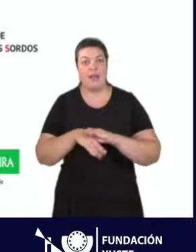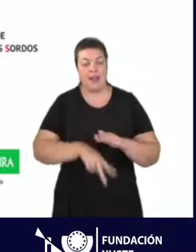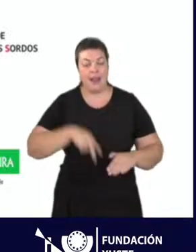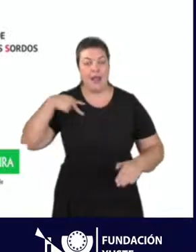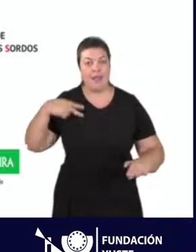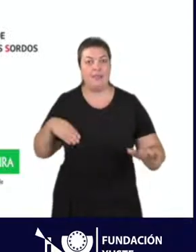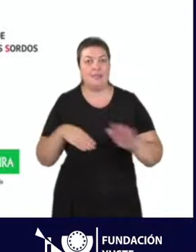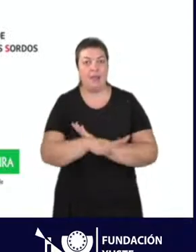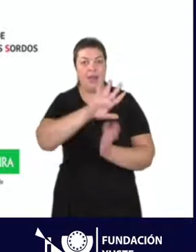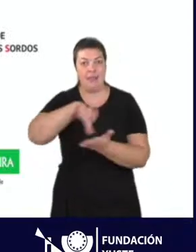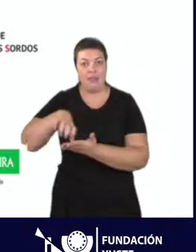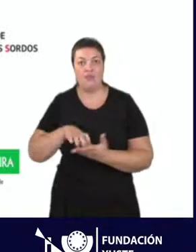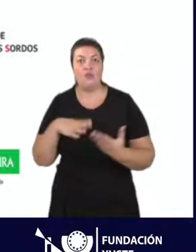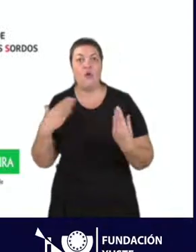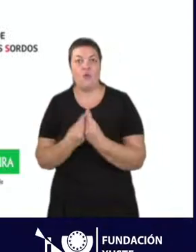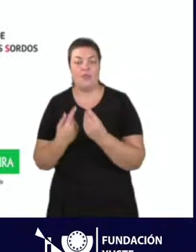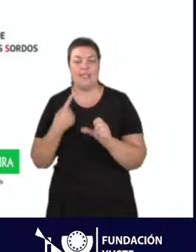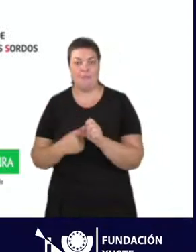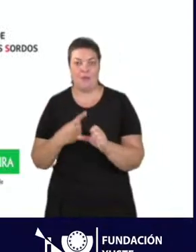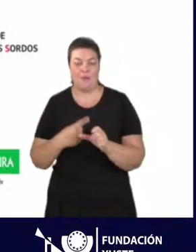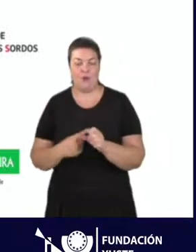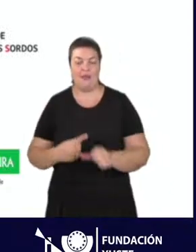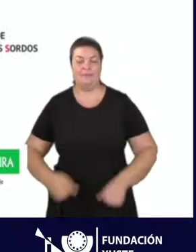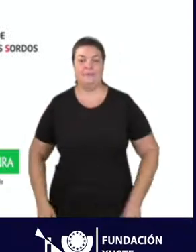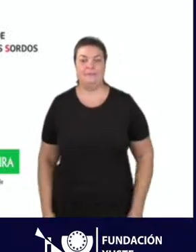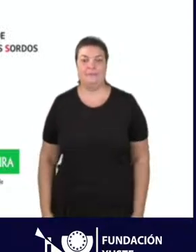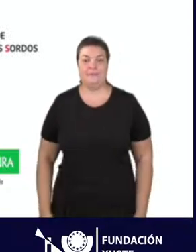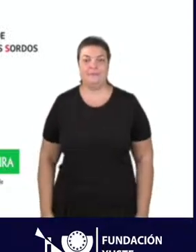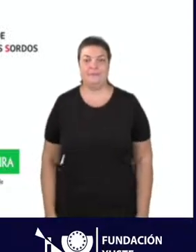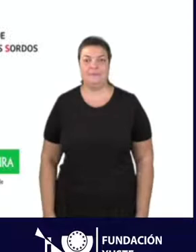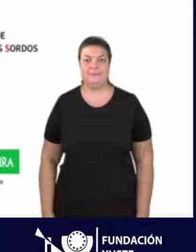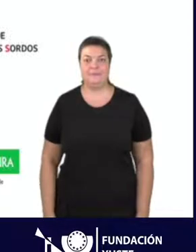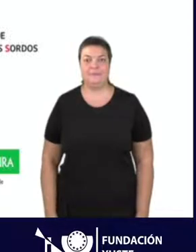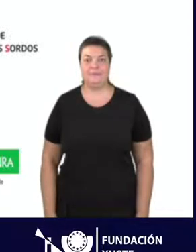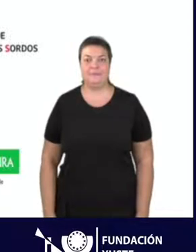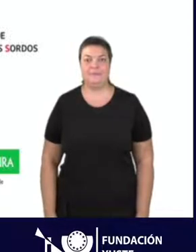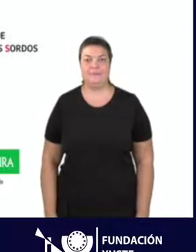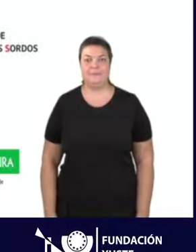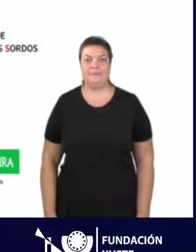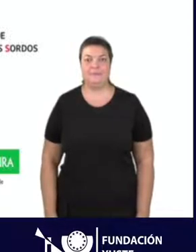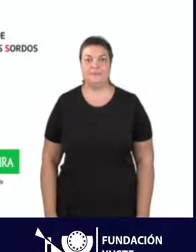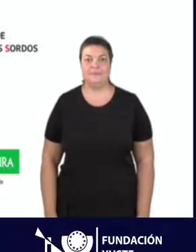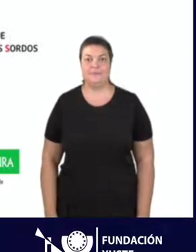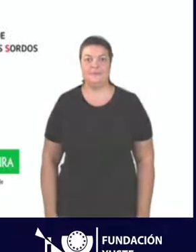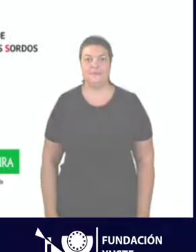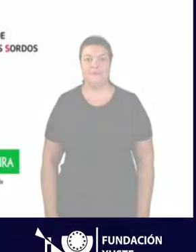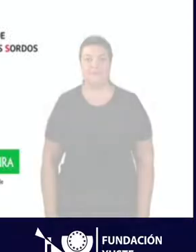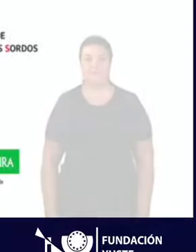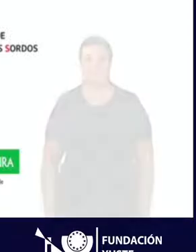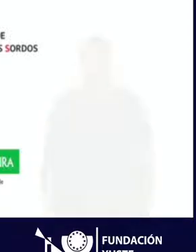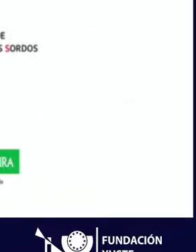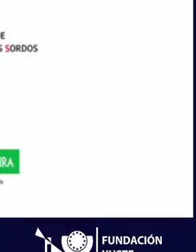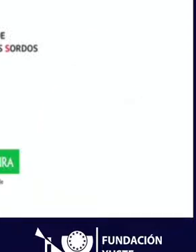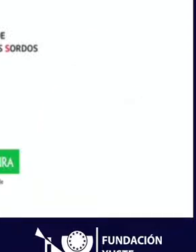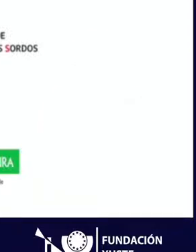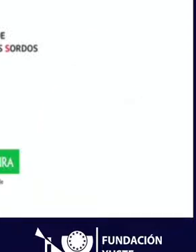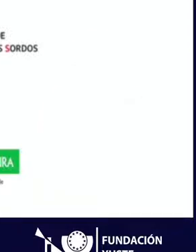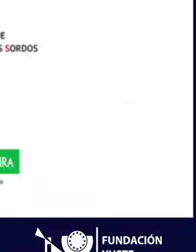vicepresidencia segunda y consejería de sanidad y servicios sociales Dirección General de accesibilidad y